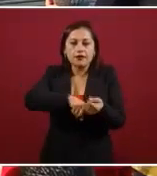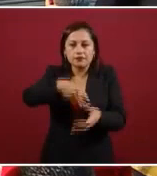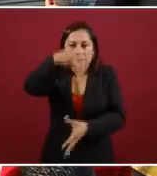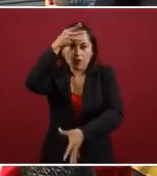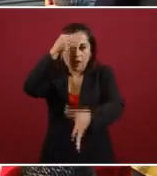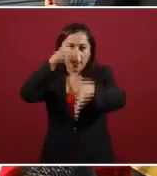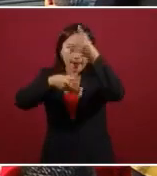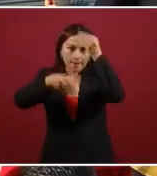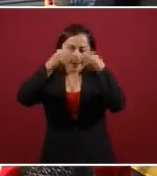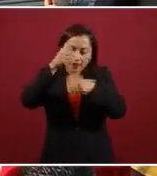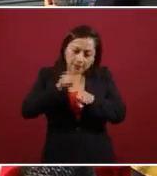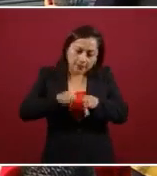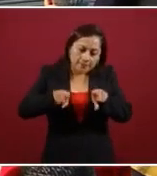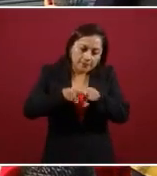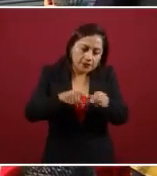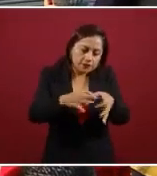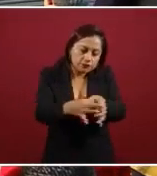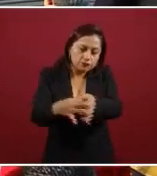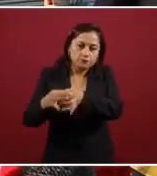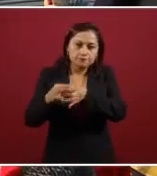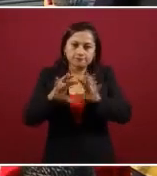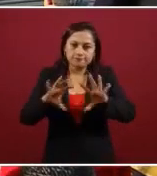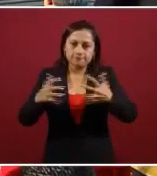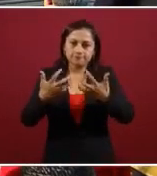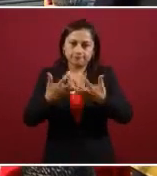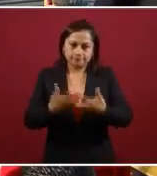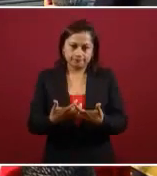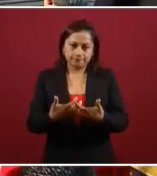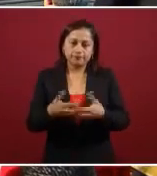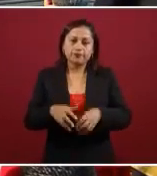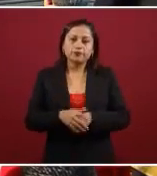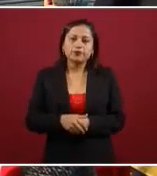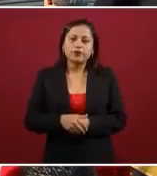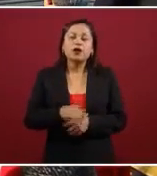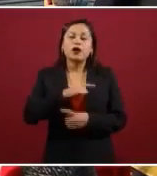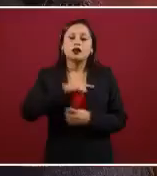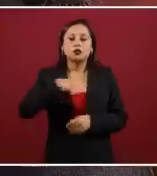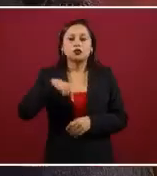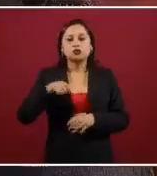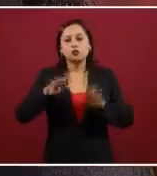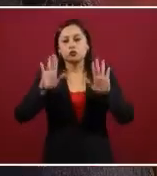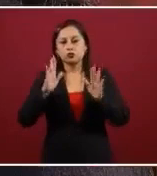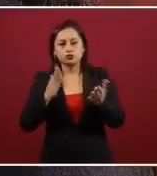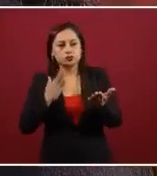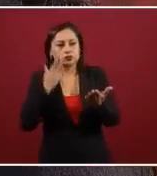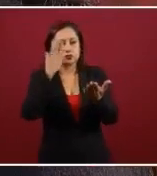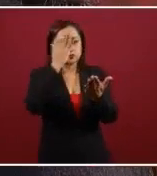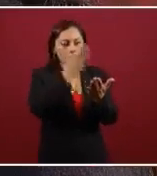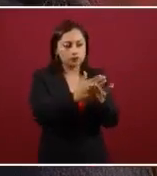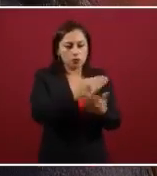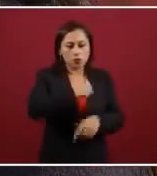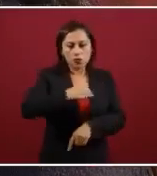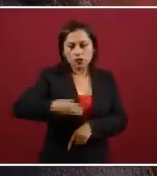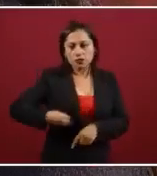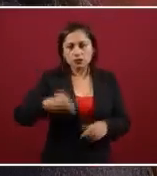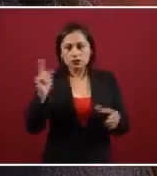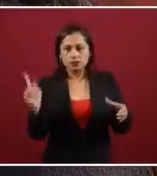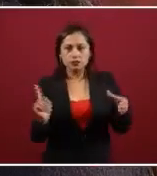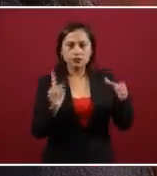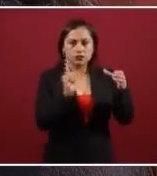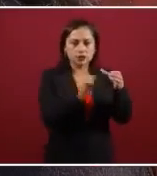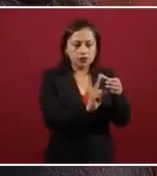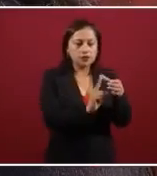es volver a ser tejido social. Nosotros llegamos a estos lugares, a estos municipios a través de sus